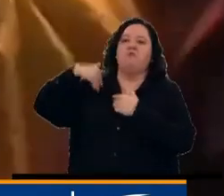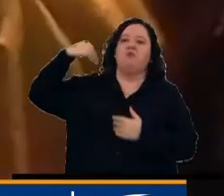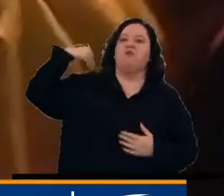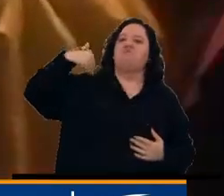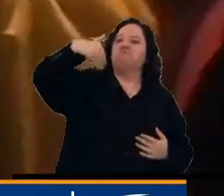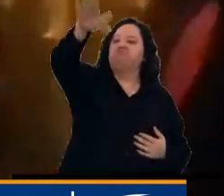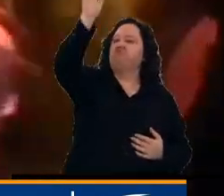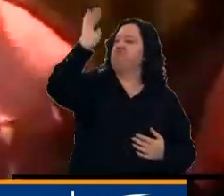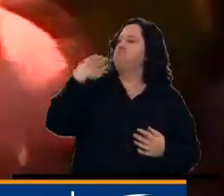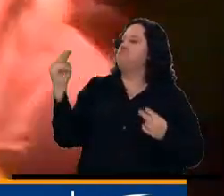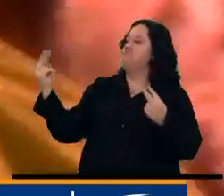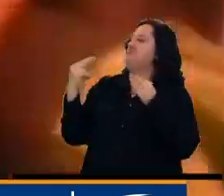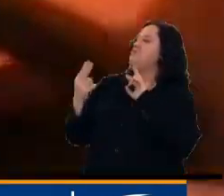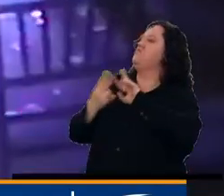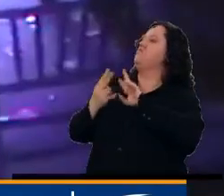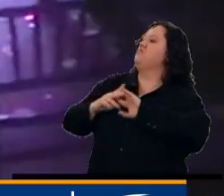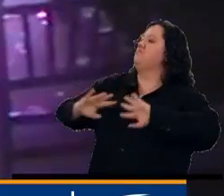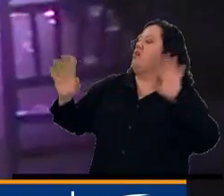forever.